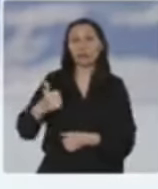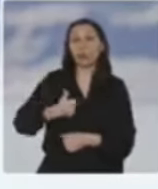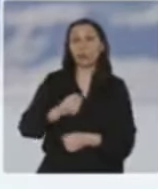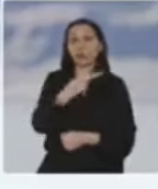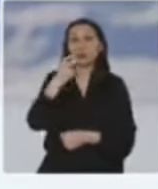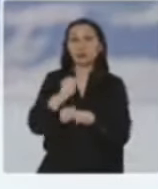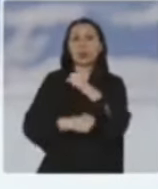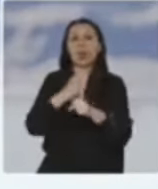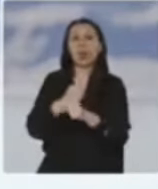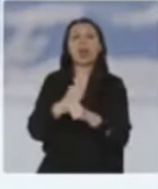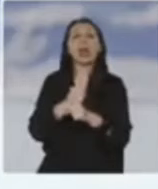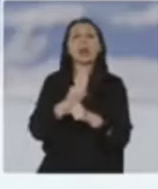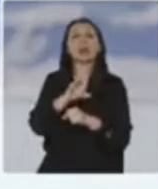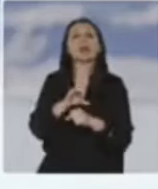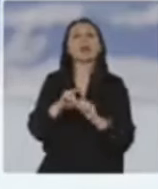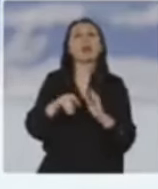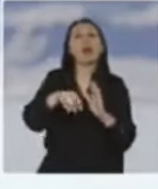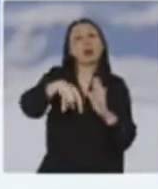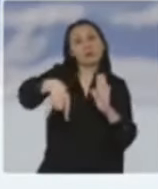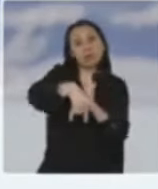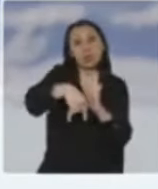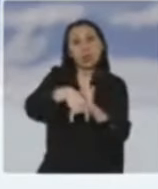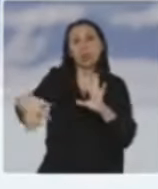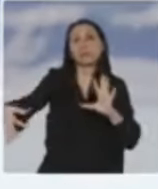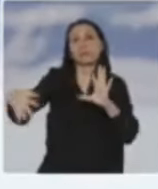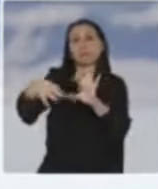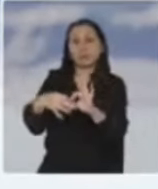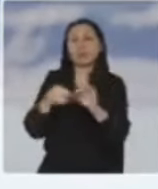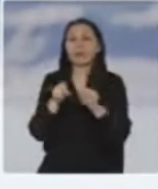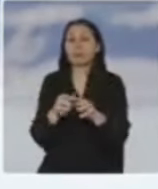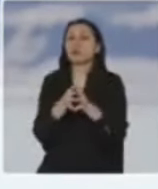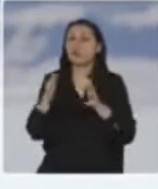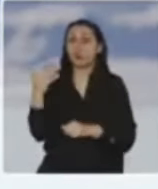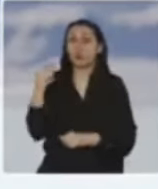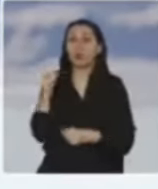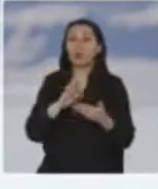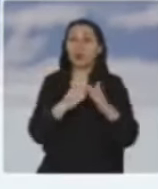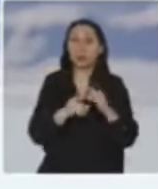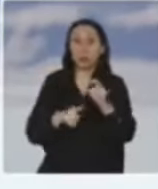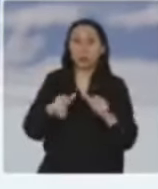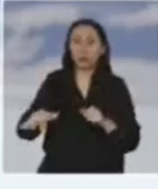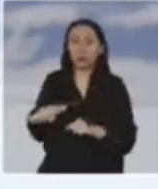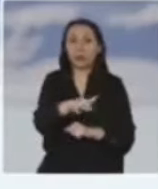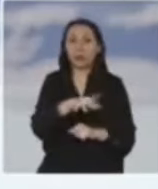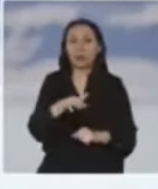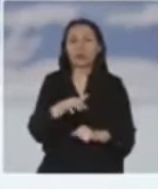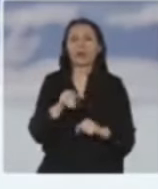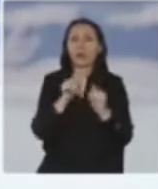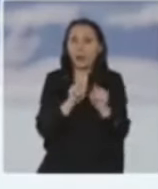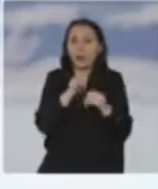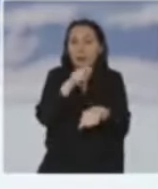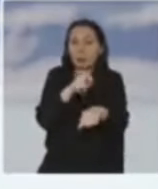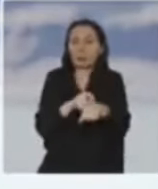cumplir 200 años de la elección de chiloé al territorio chileno y sabemos que eso es muy importante para la comunidad y que para